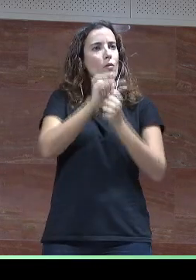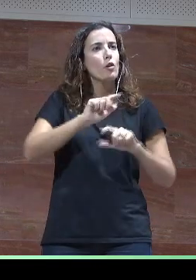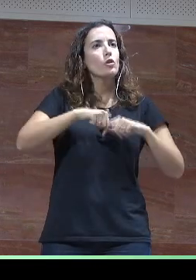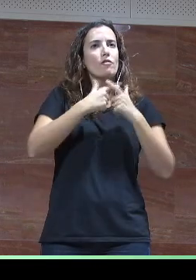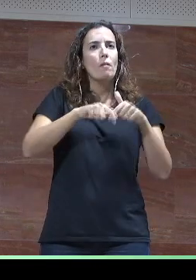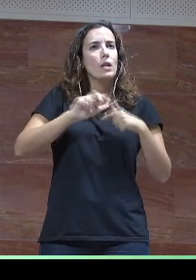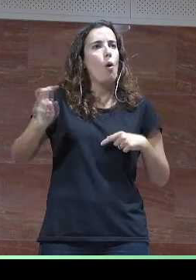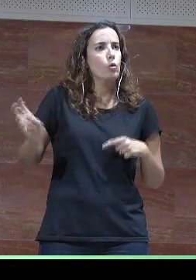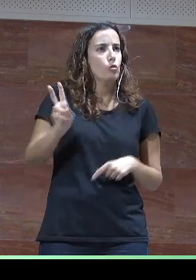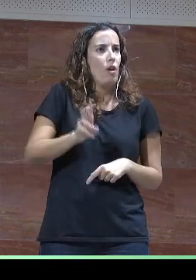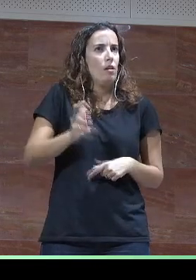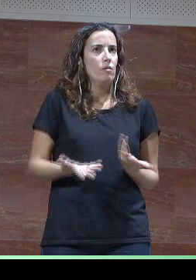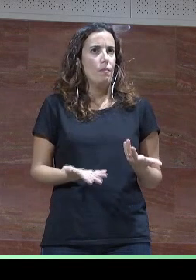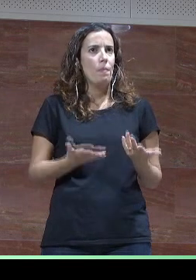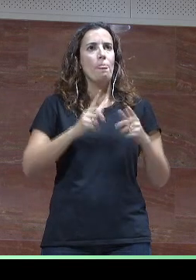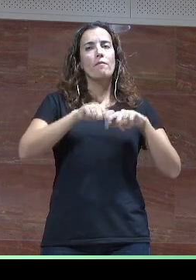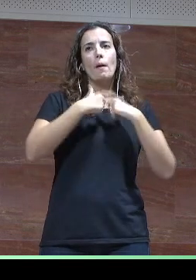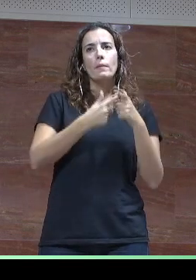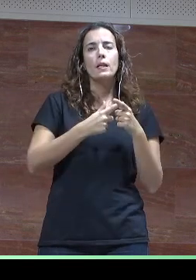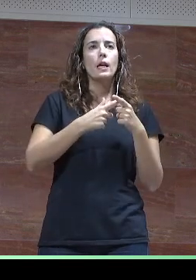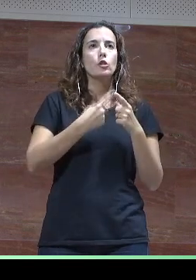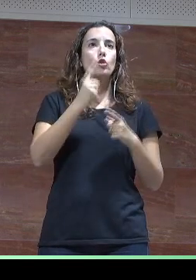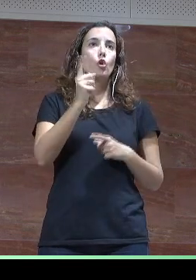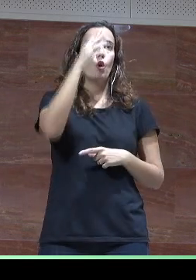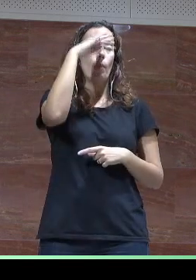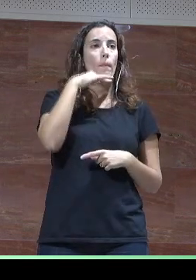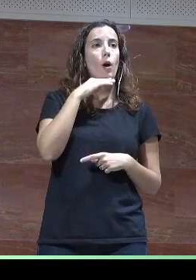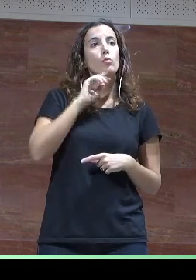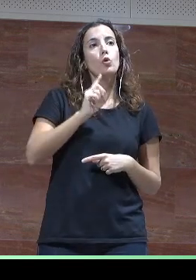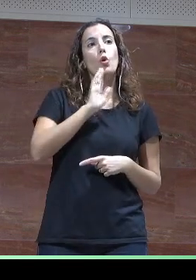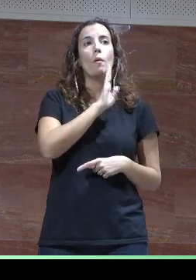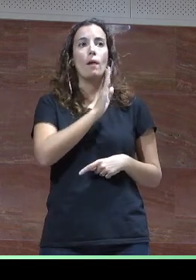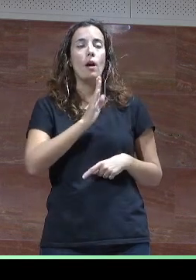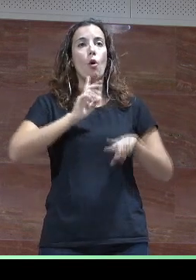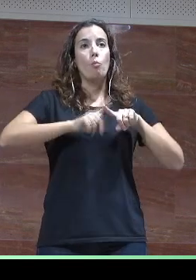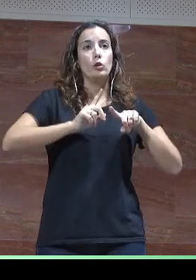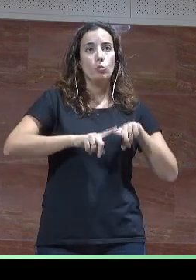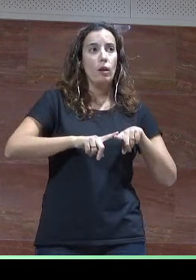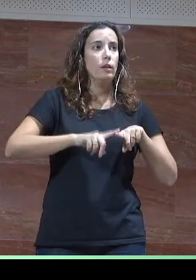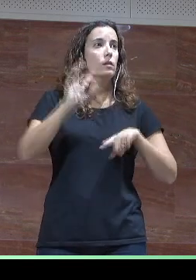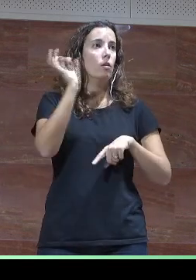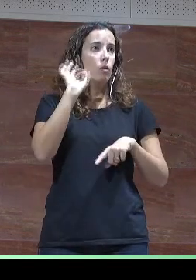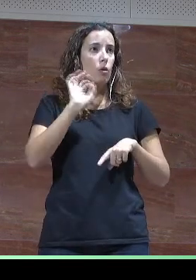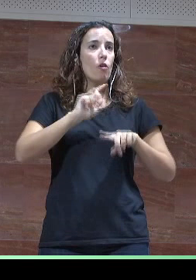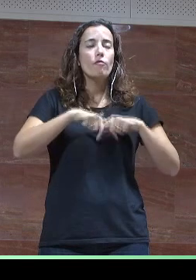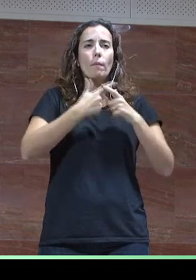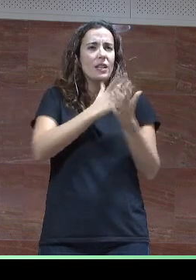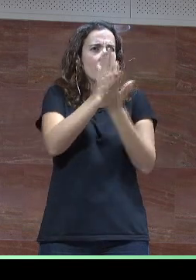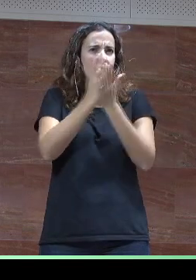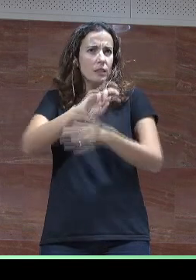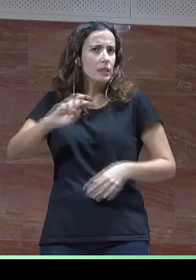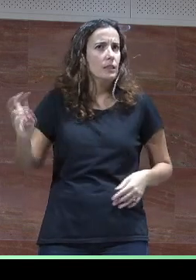muy válidos. Existen las familias monoparentales, existen las familias homosexuales y existen las familias de muy diverso